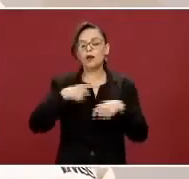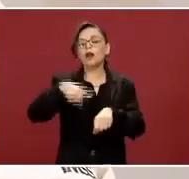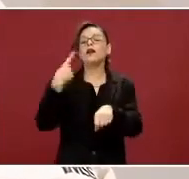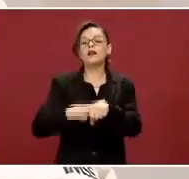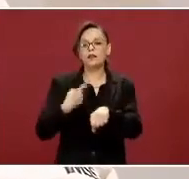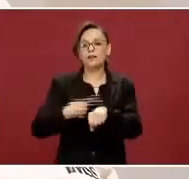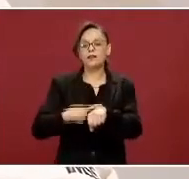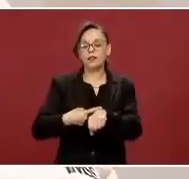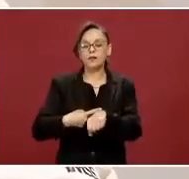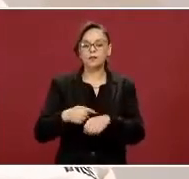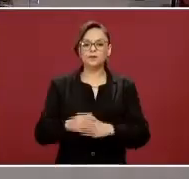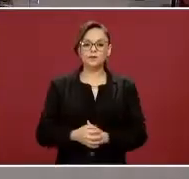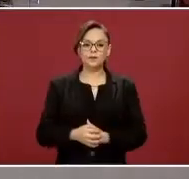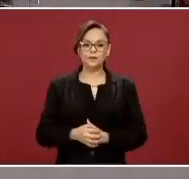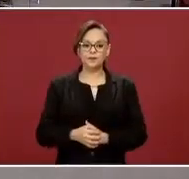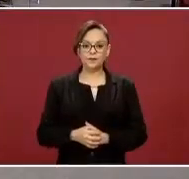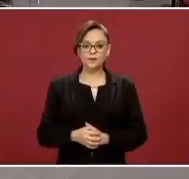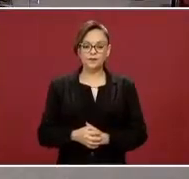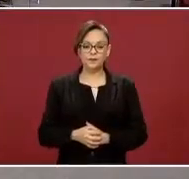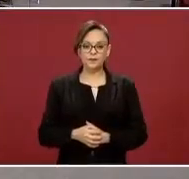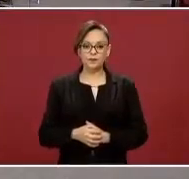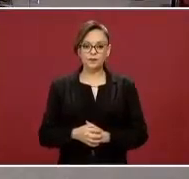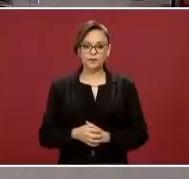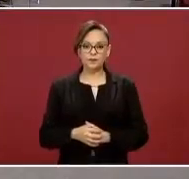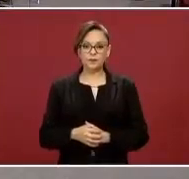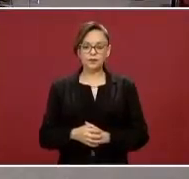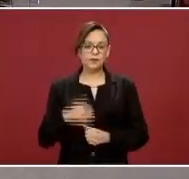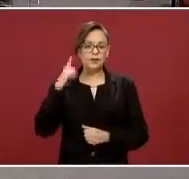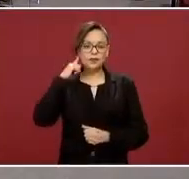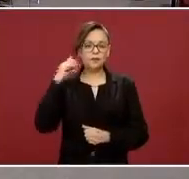tal. ¿Y si el trabajador se contagia